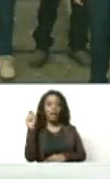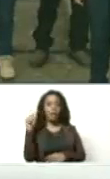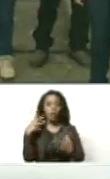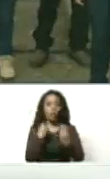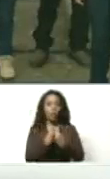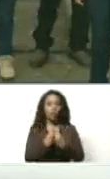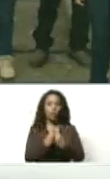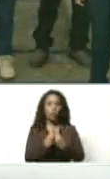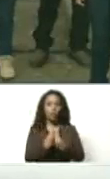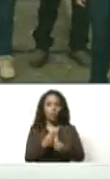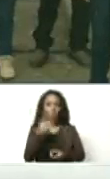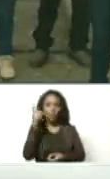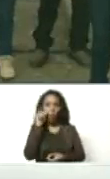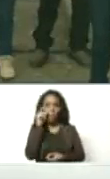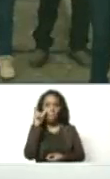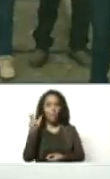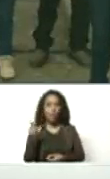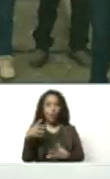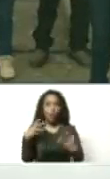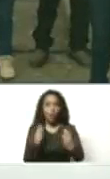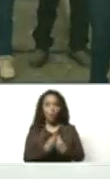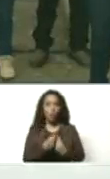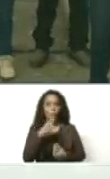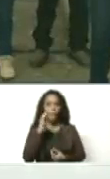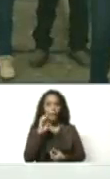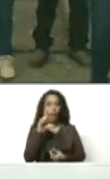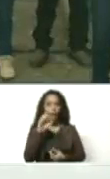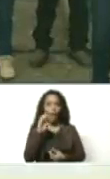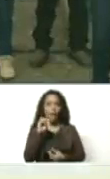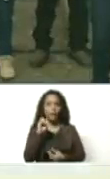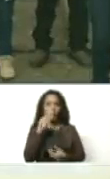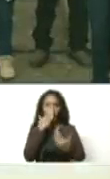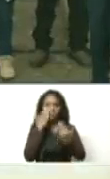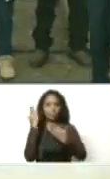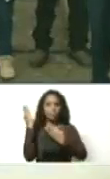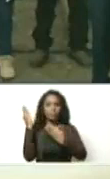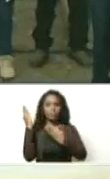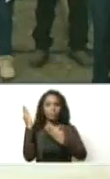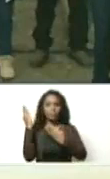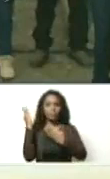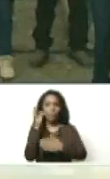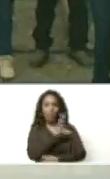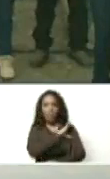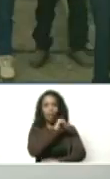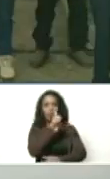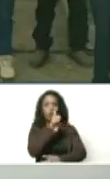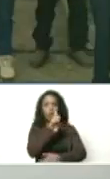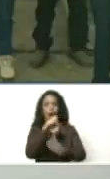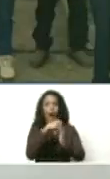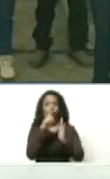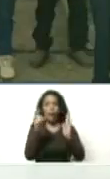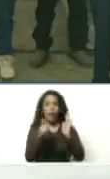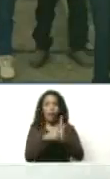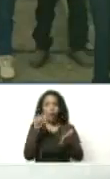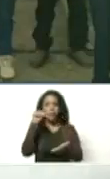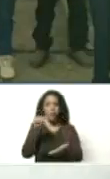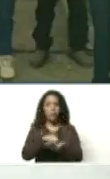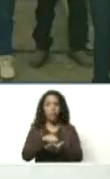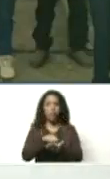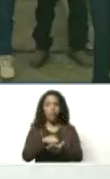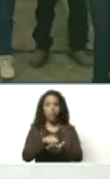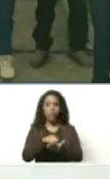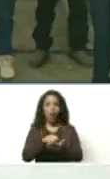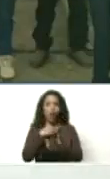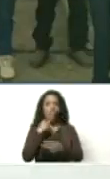Richard Delgado. Junto a Belén Arteaga, Belén, directora general del núcleo, y